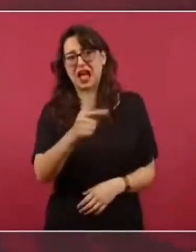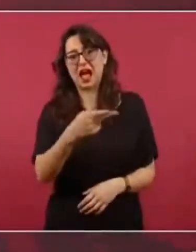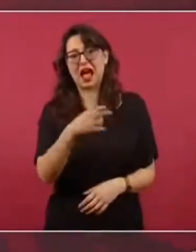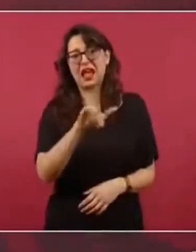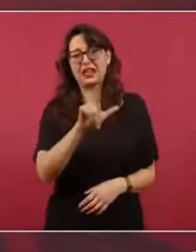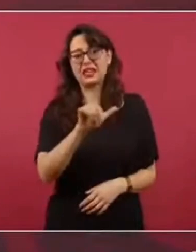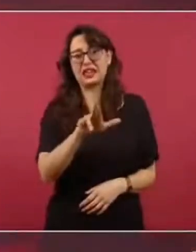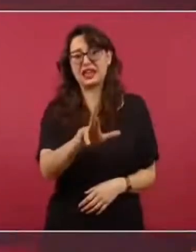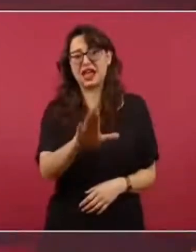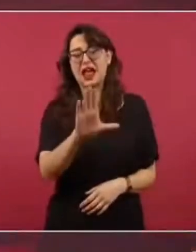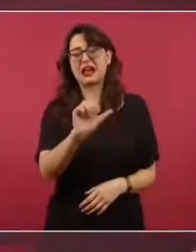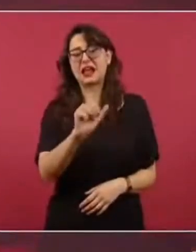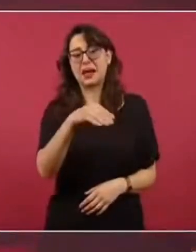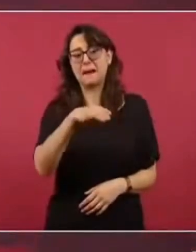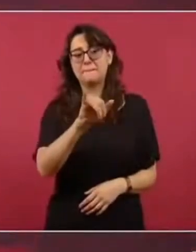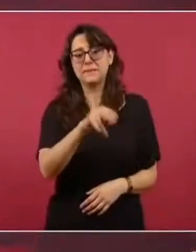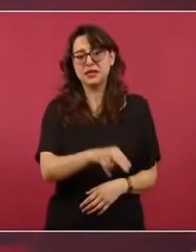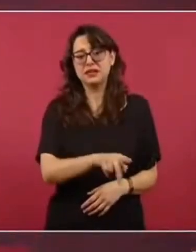Krause.